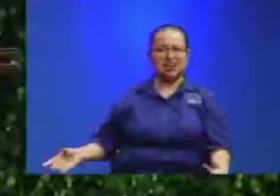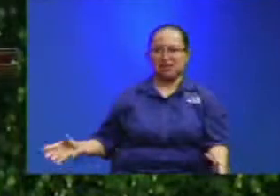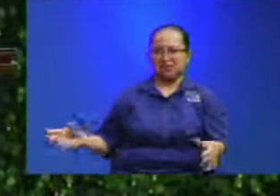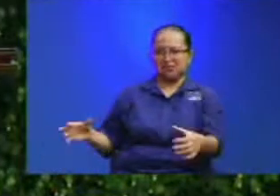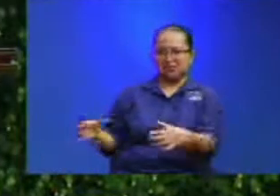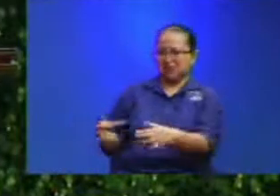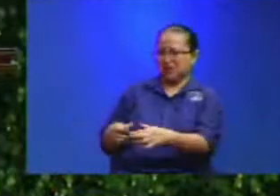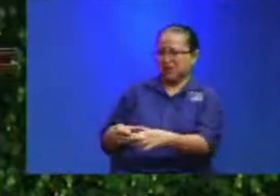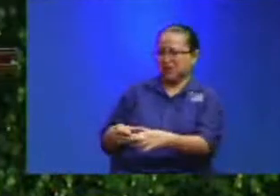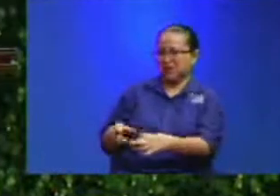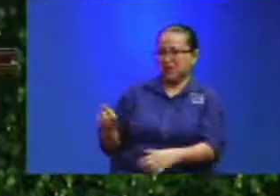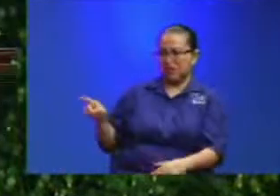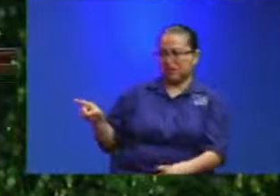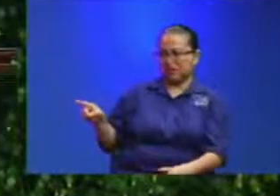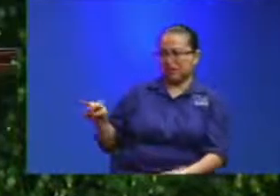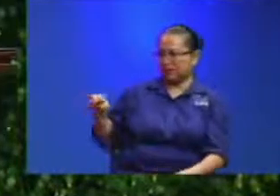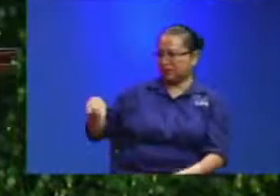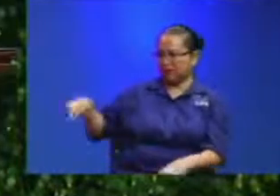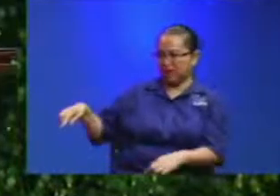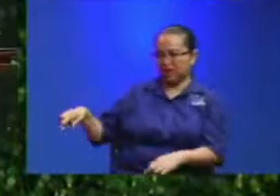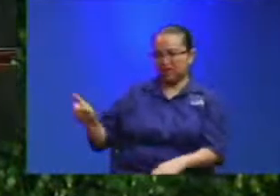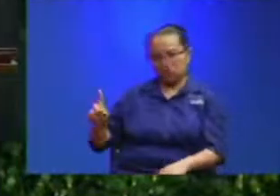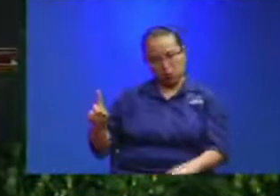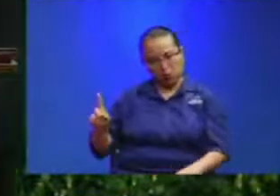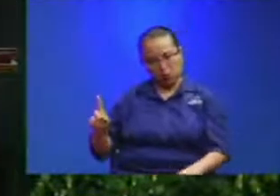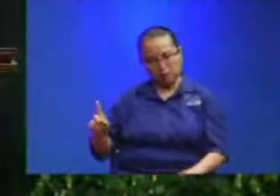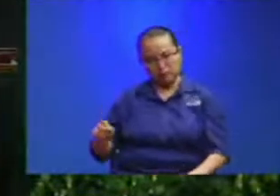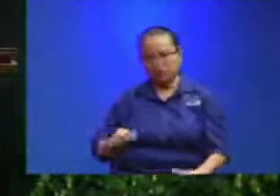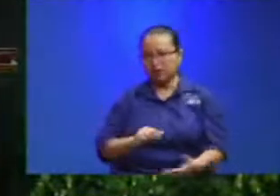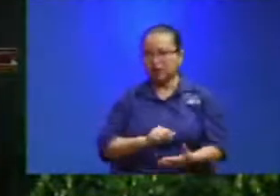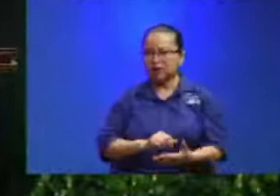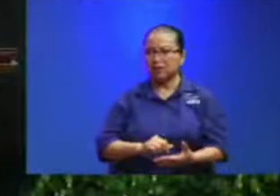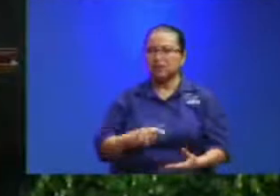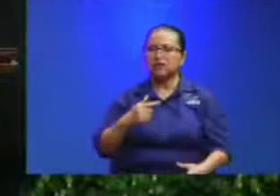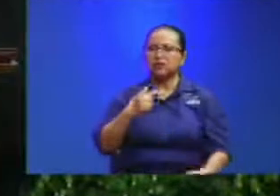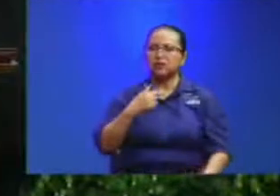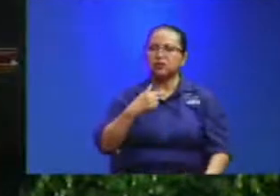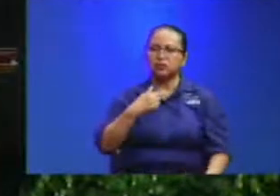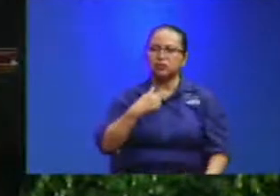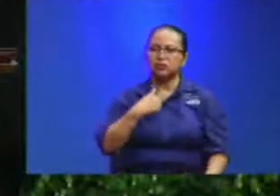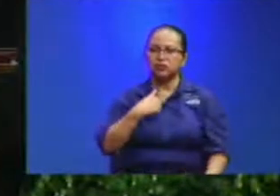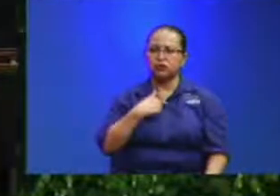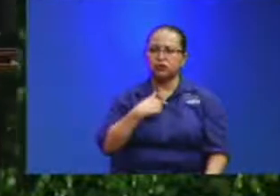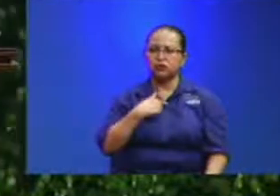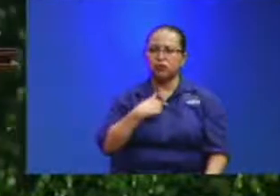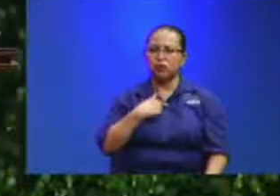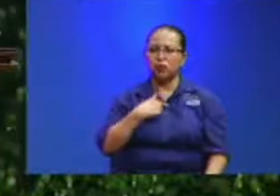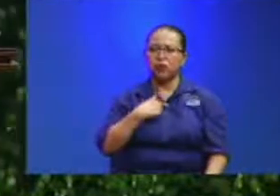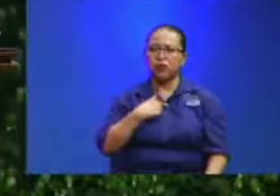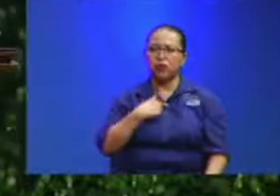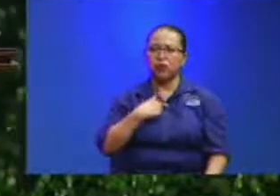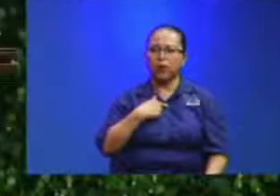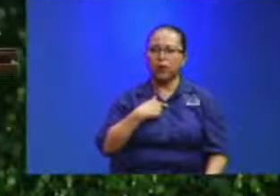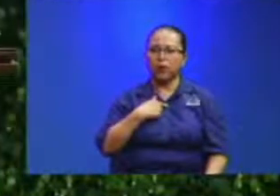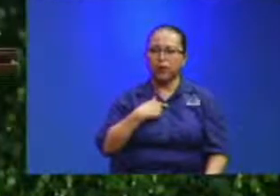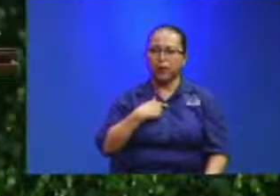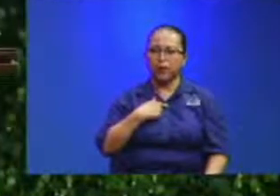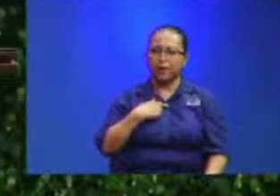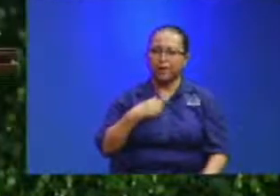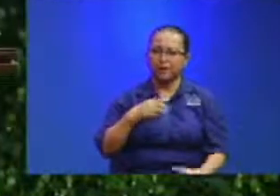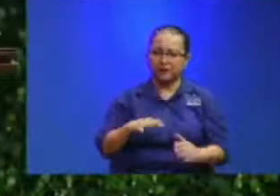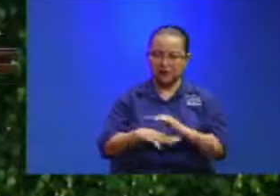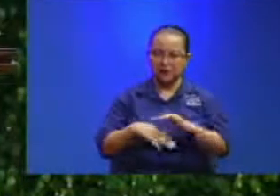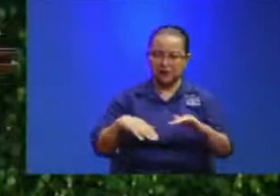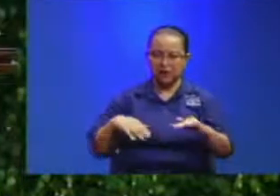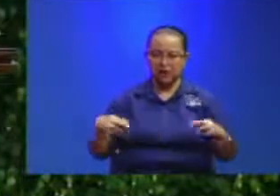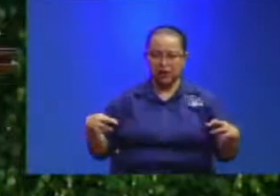es que ellos son super santos no mire yo me retiré de una reunión interdenominacional